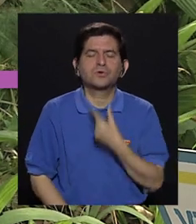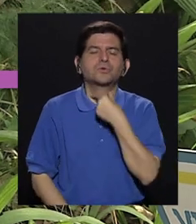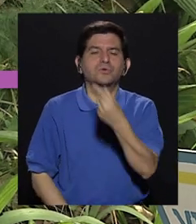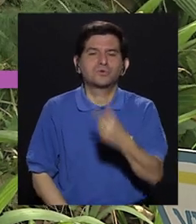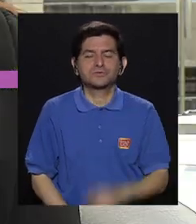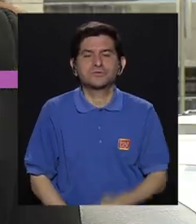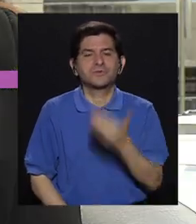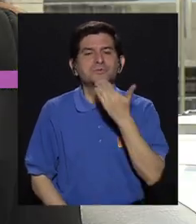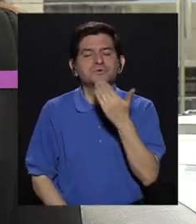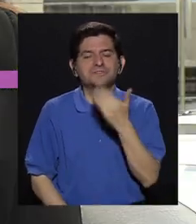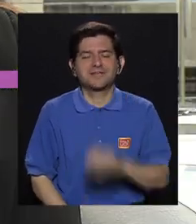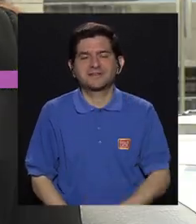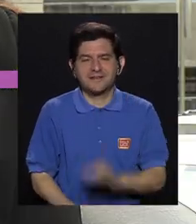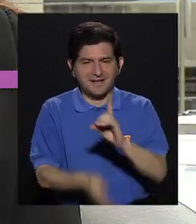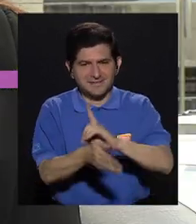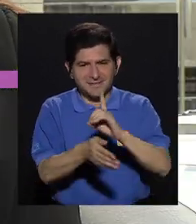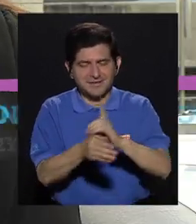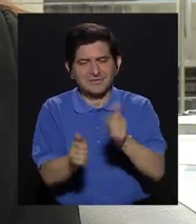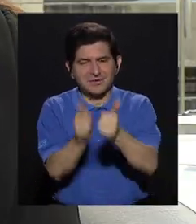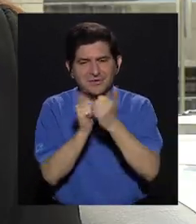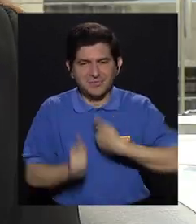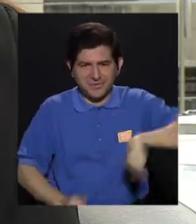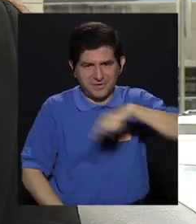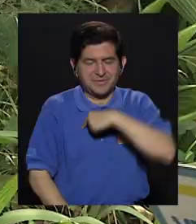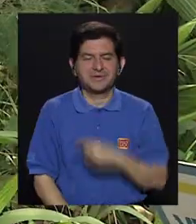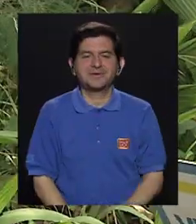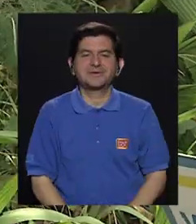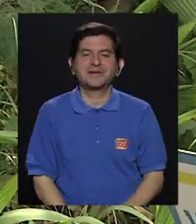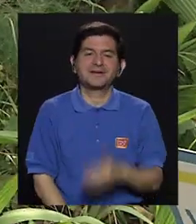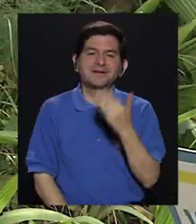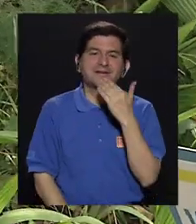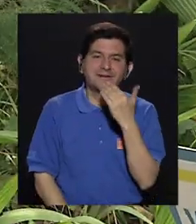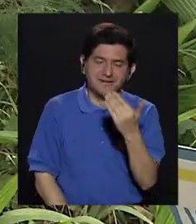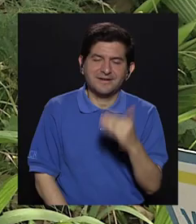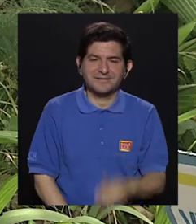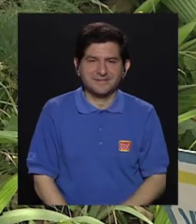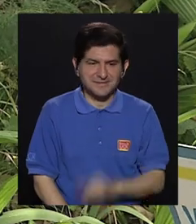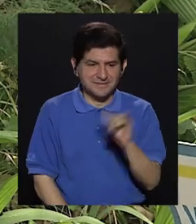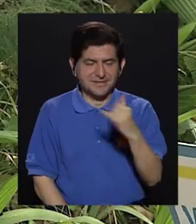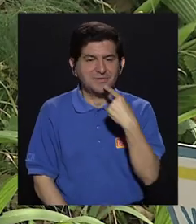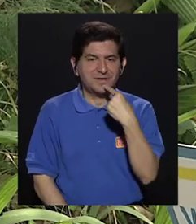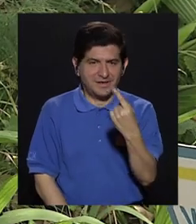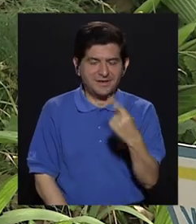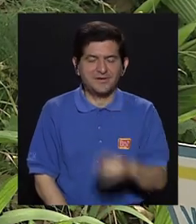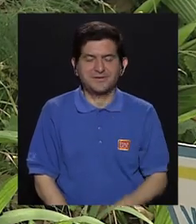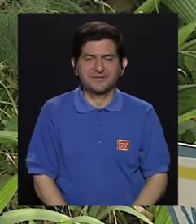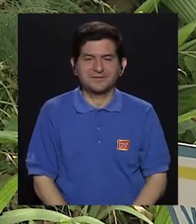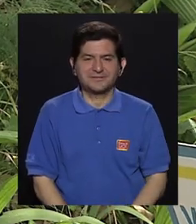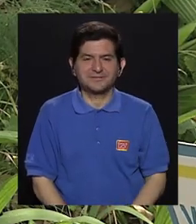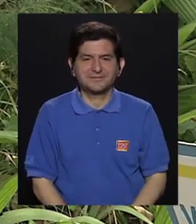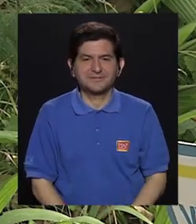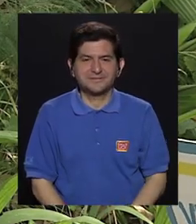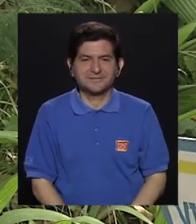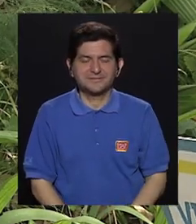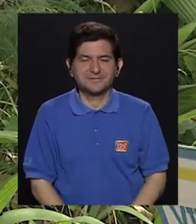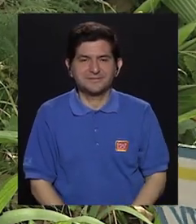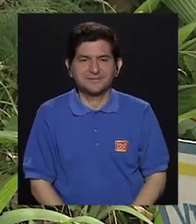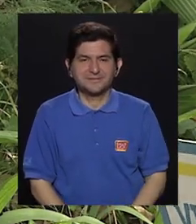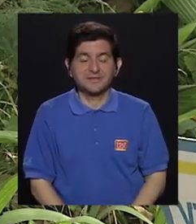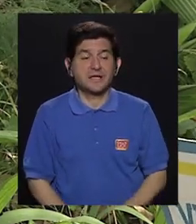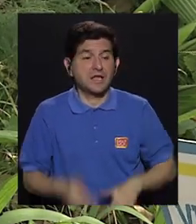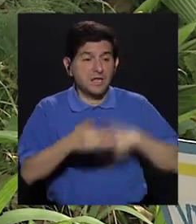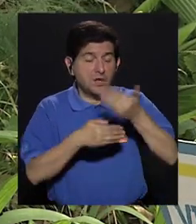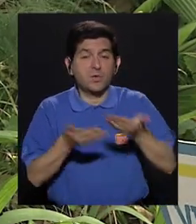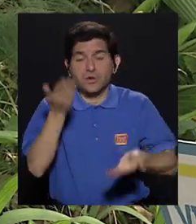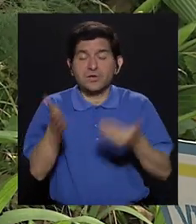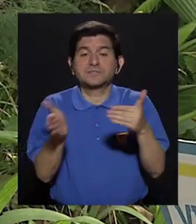sus órdenes. Muchísimas gracias, doctor. Muy gentil el habernos acompañado. Doctor, muchísimas gracias. Me uno al agradecimiento y ojalá que pues